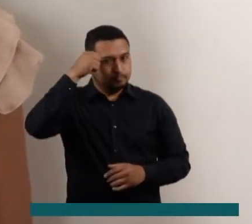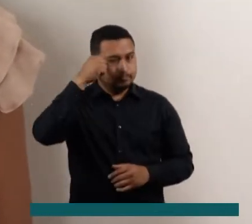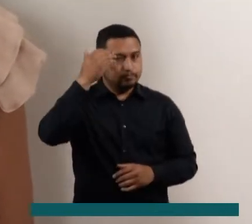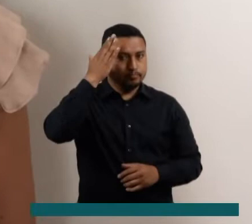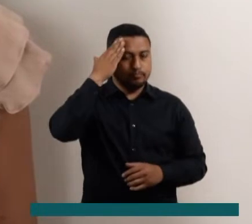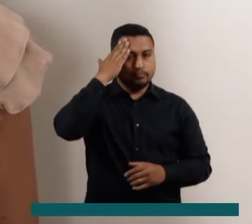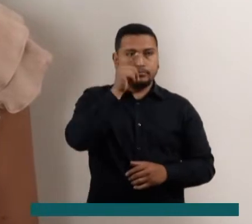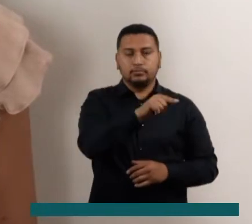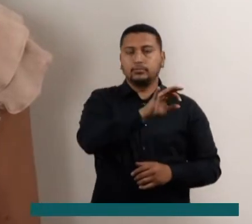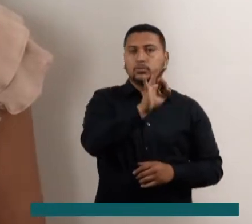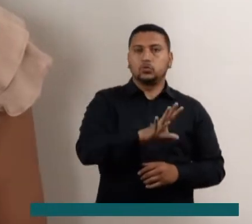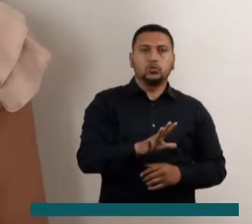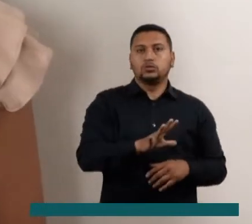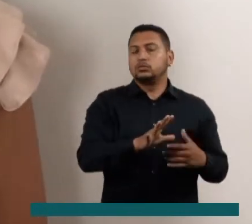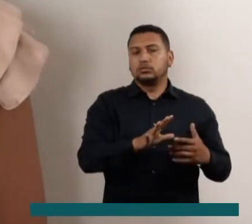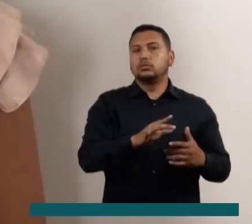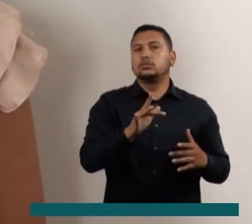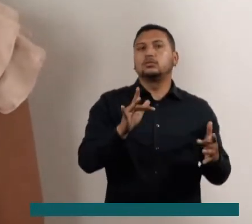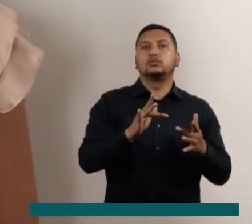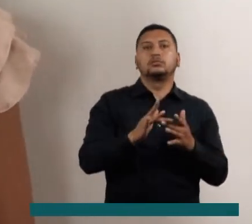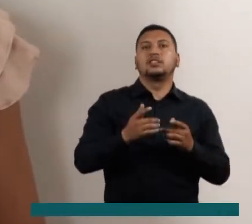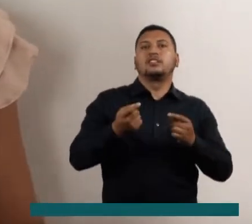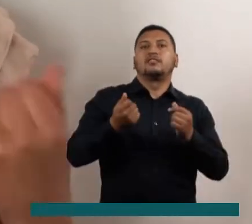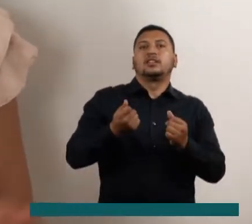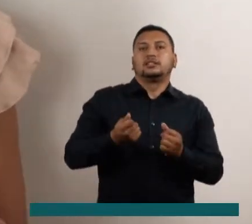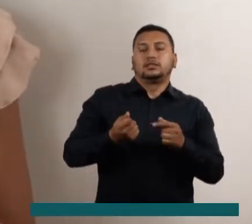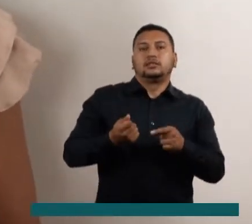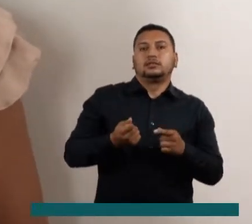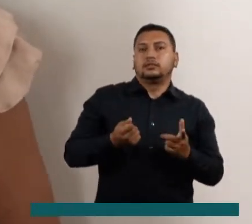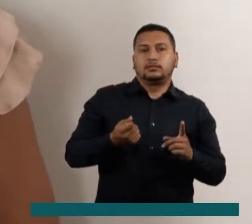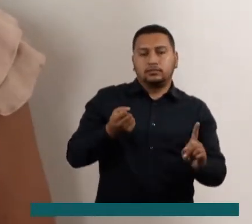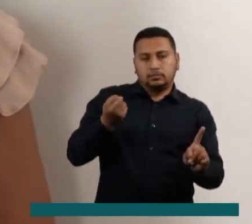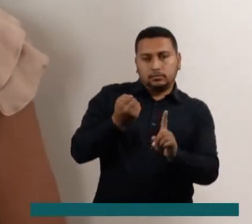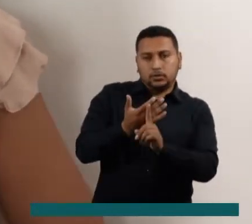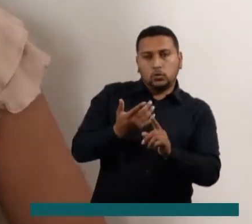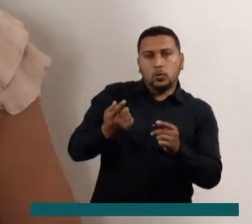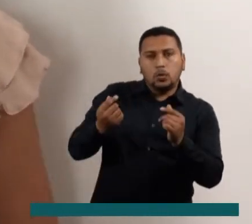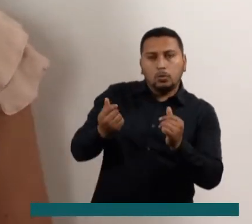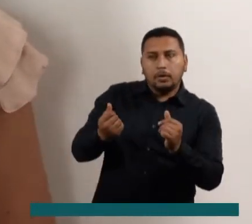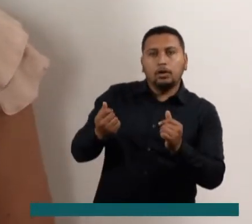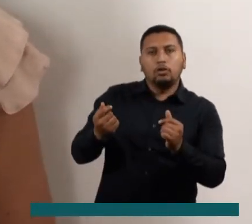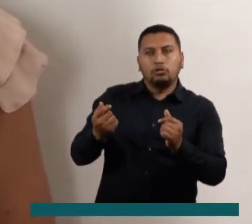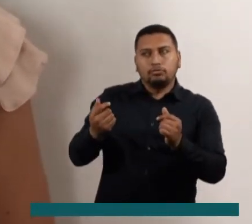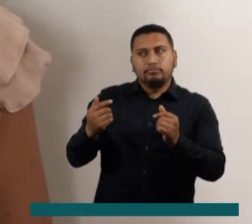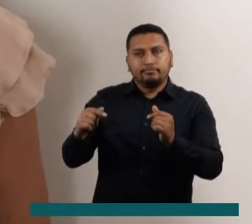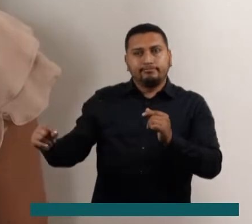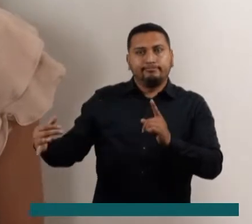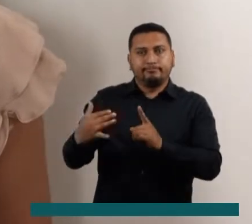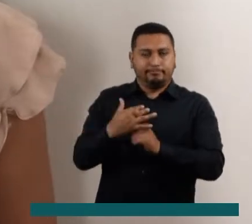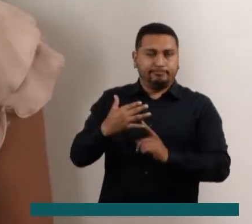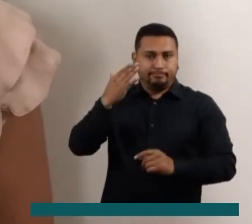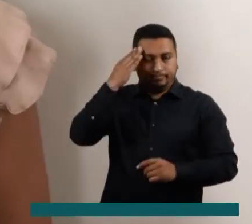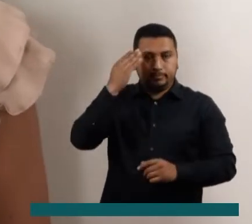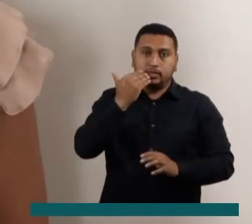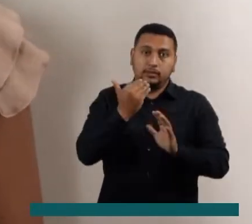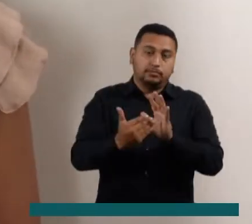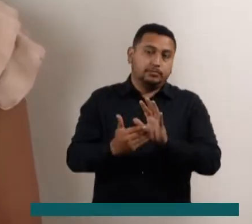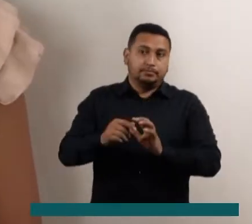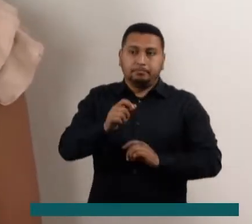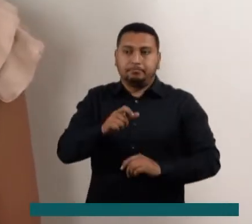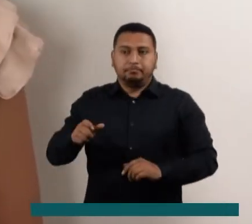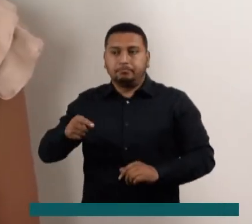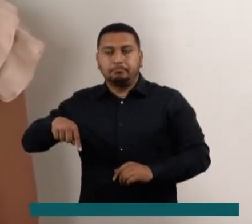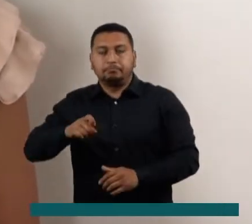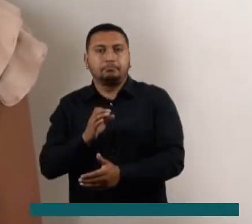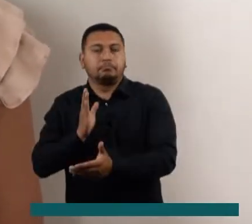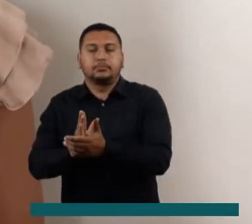es una herramienta financiera que sirve para minimizar el impacto económico, es decir, en dinero que pueden sufrir las personas cuando ocurre algo que no esperan y